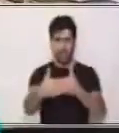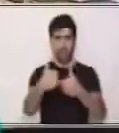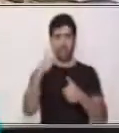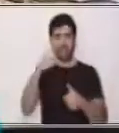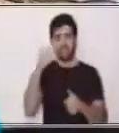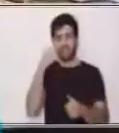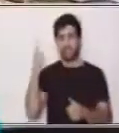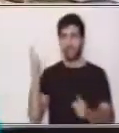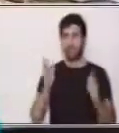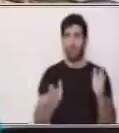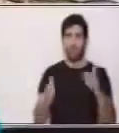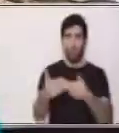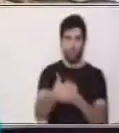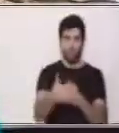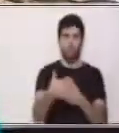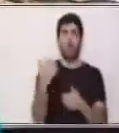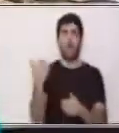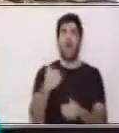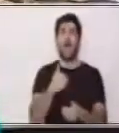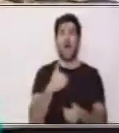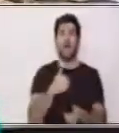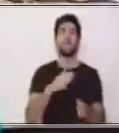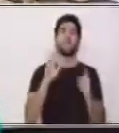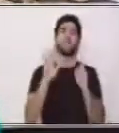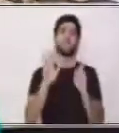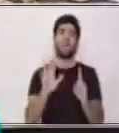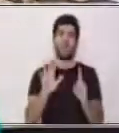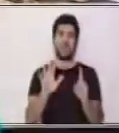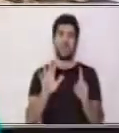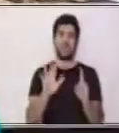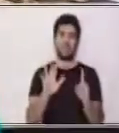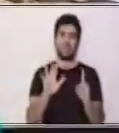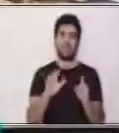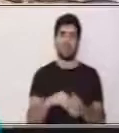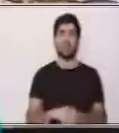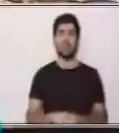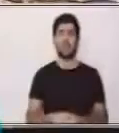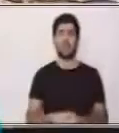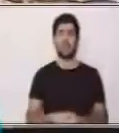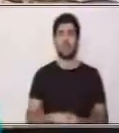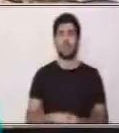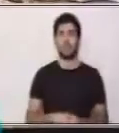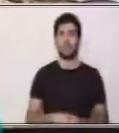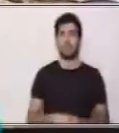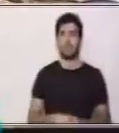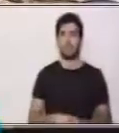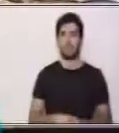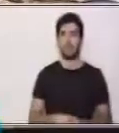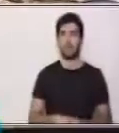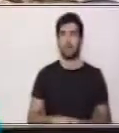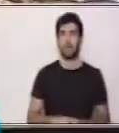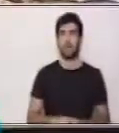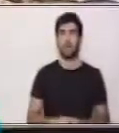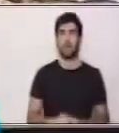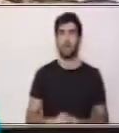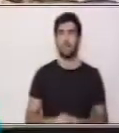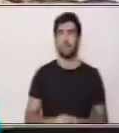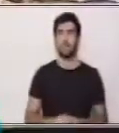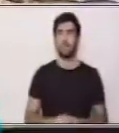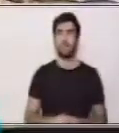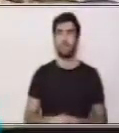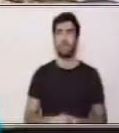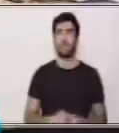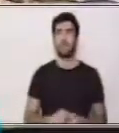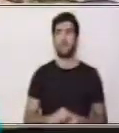un cuadro, como tú le quieras llamar, aparecen 4 lados o 6 lados si tú quieres echar en cuenta las